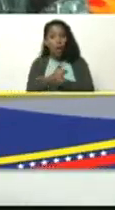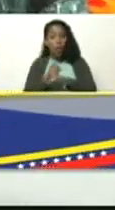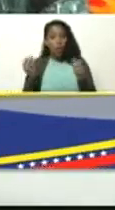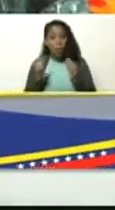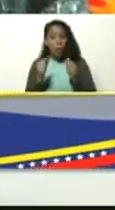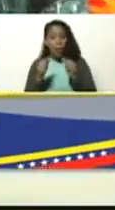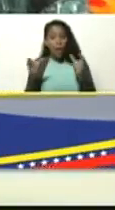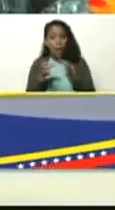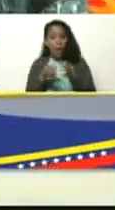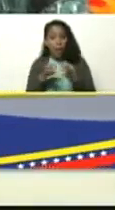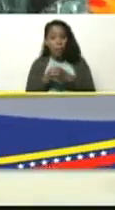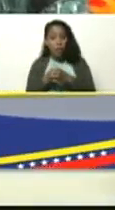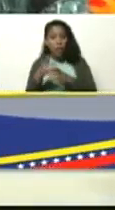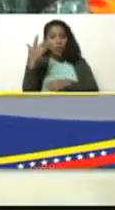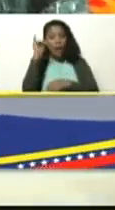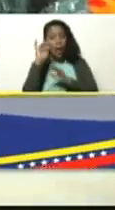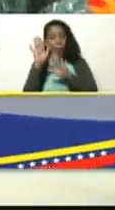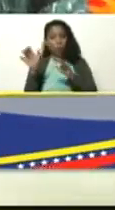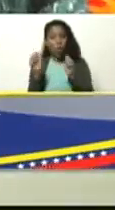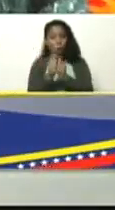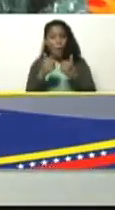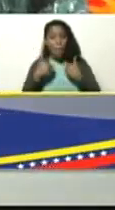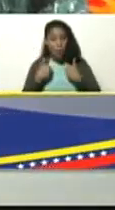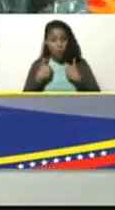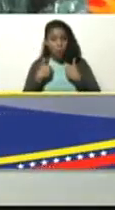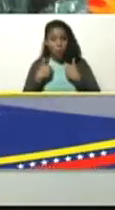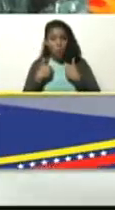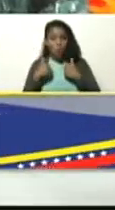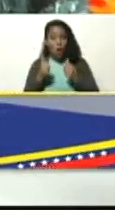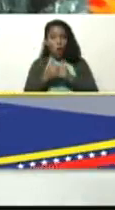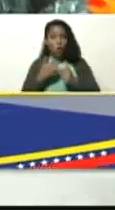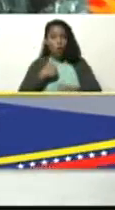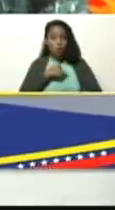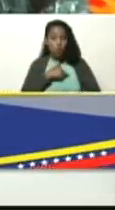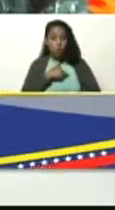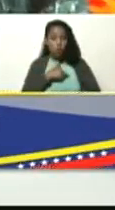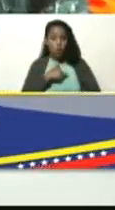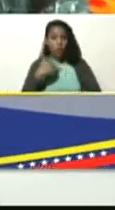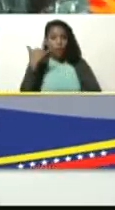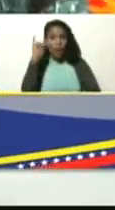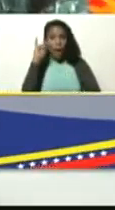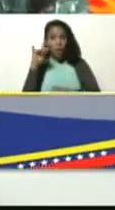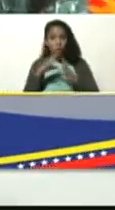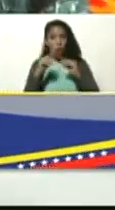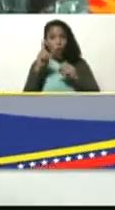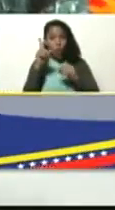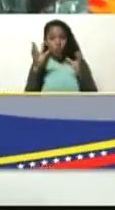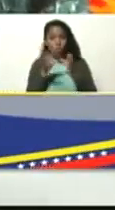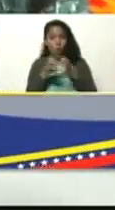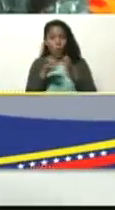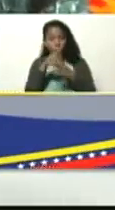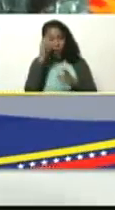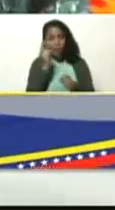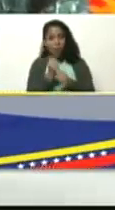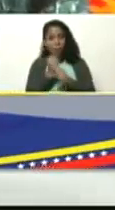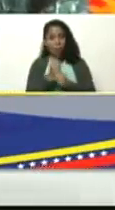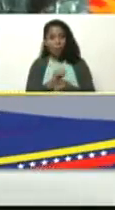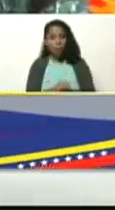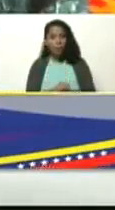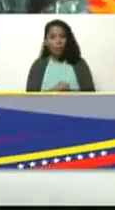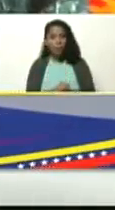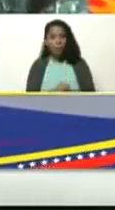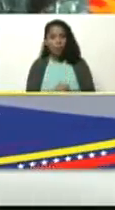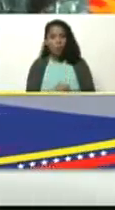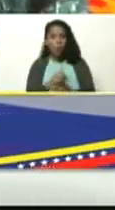equipo, y que cuenta conmigo y con nosotros, que cuenta con todo un colectivo de trabajo, con